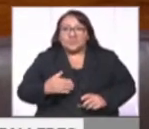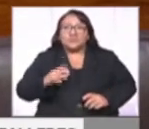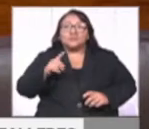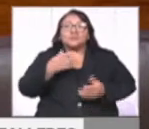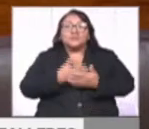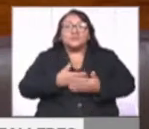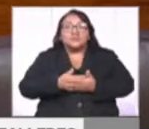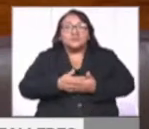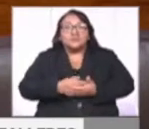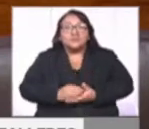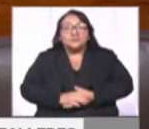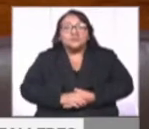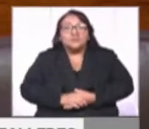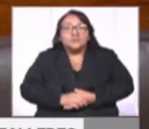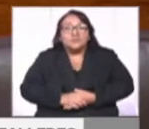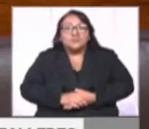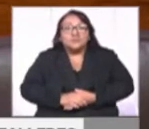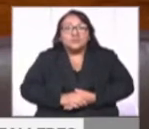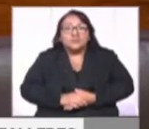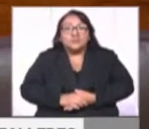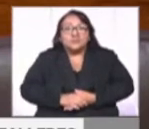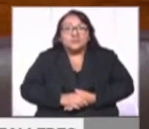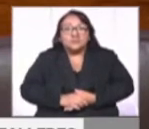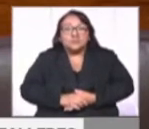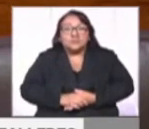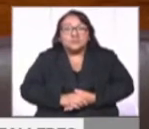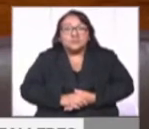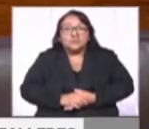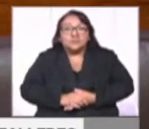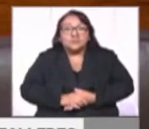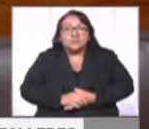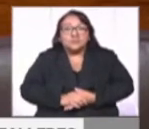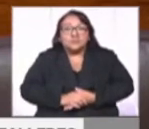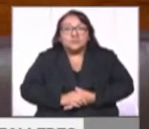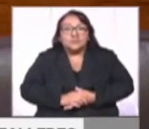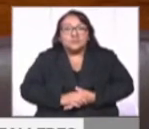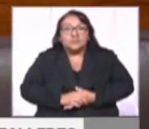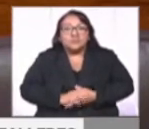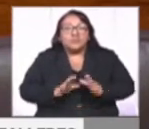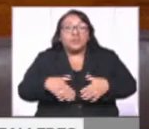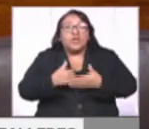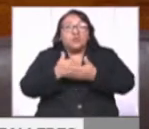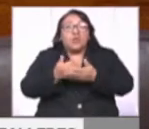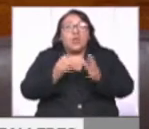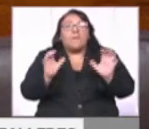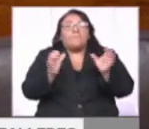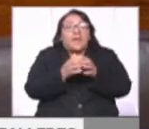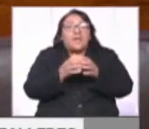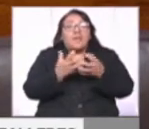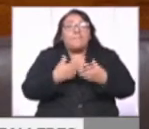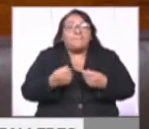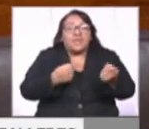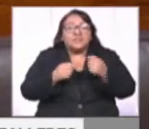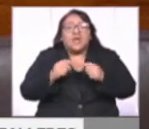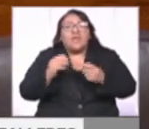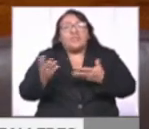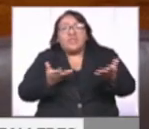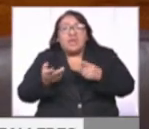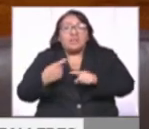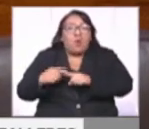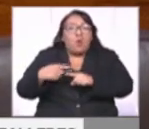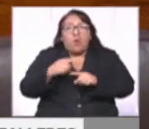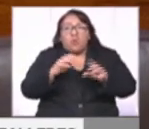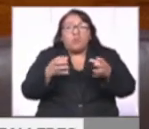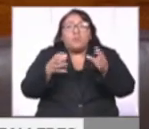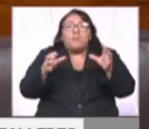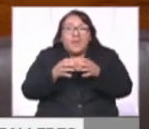propuesta es para ayudar a los emprendedores, a los micro, pequeños empresarios, unipersonales. Y se ha